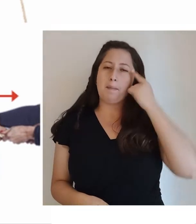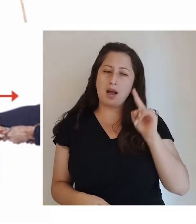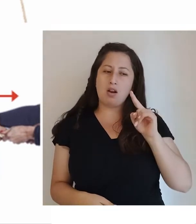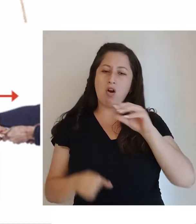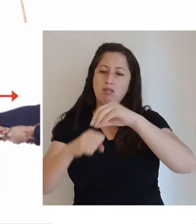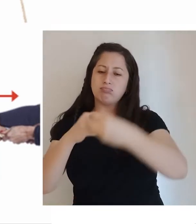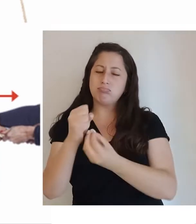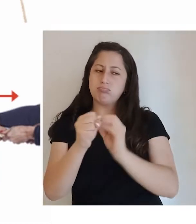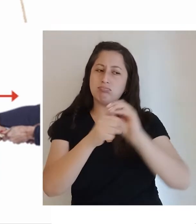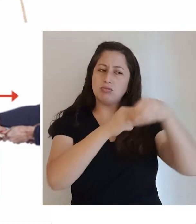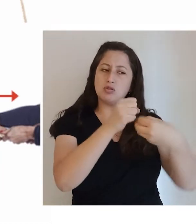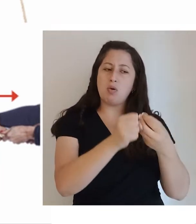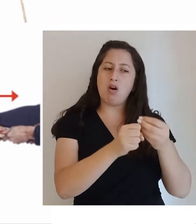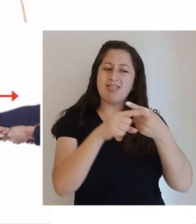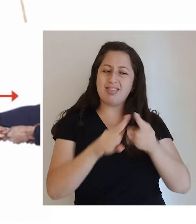son del mismo elemento?